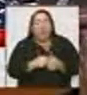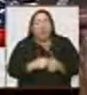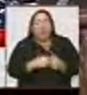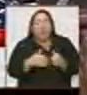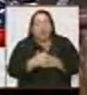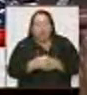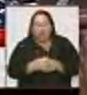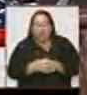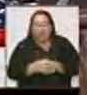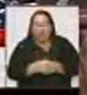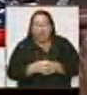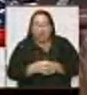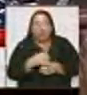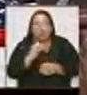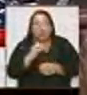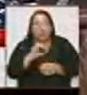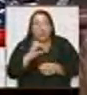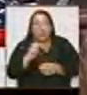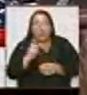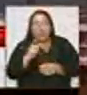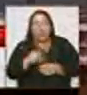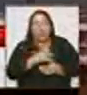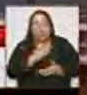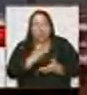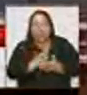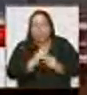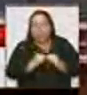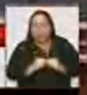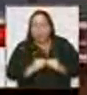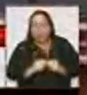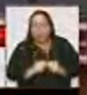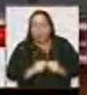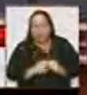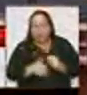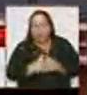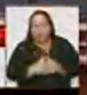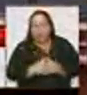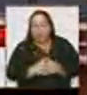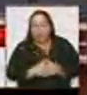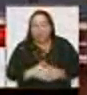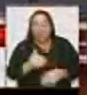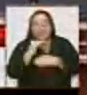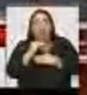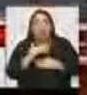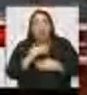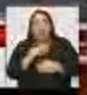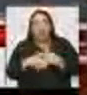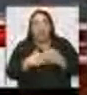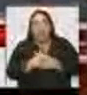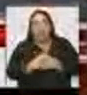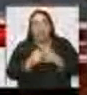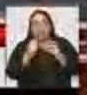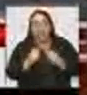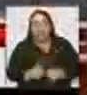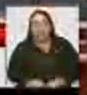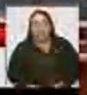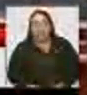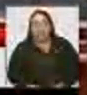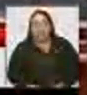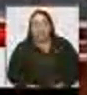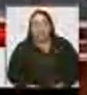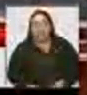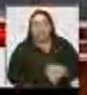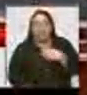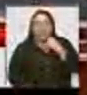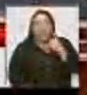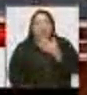Alianza del Pacífico y con la OCDE para que esta situación no continúe, para que esta situación se limite, para por lo menos controlar. Lo que no